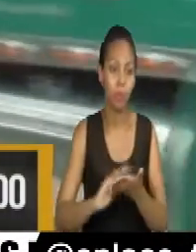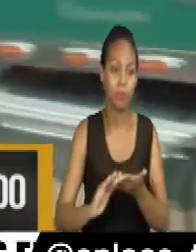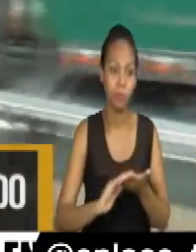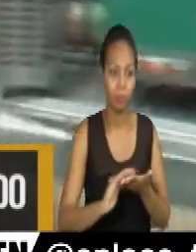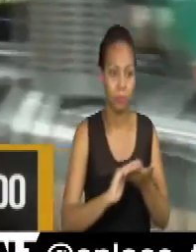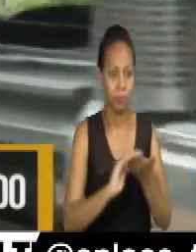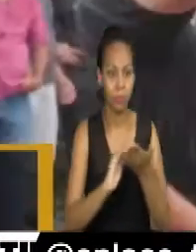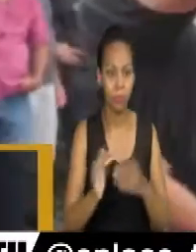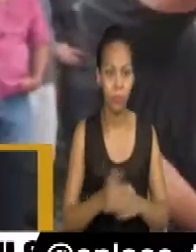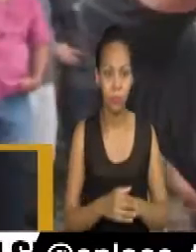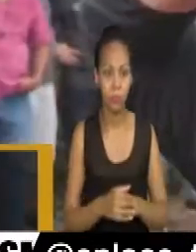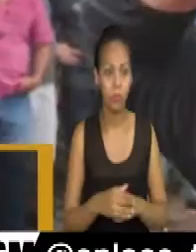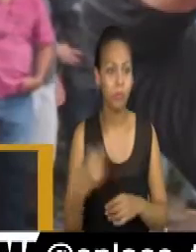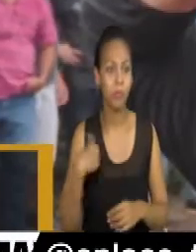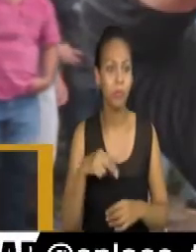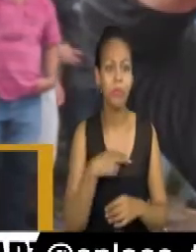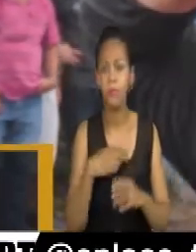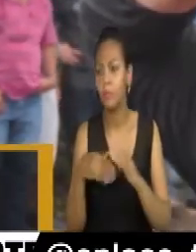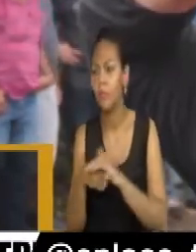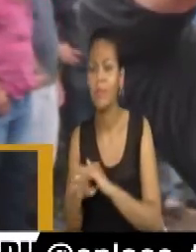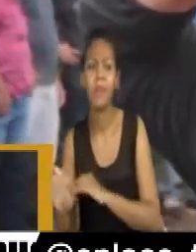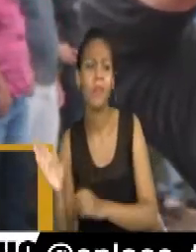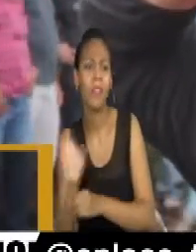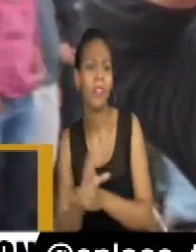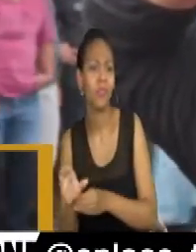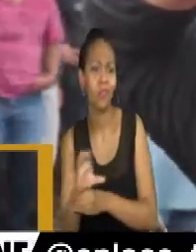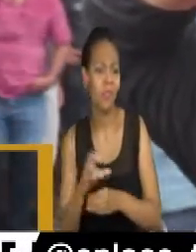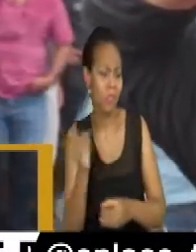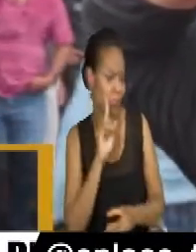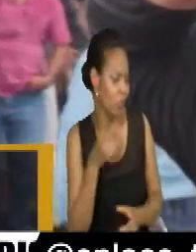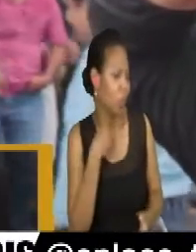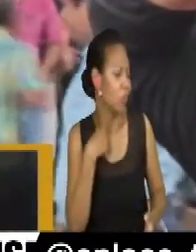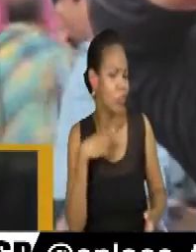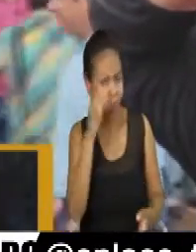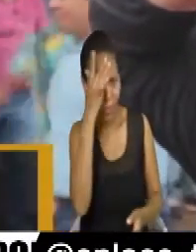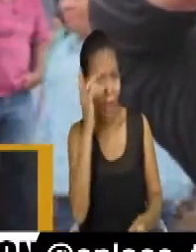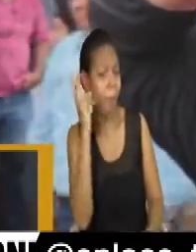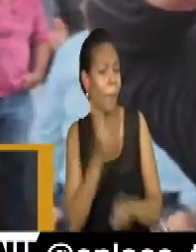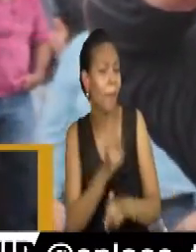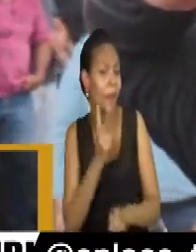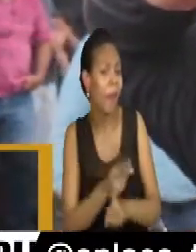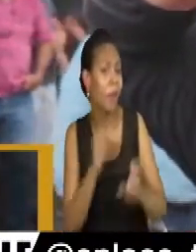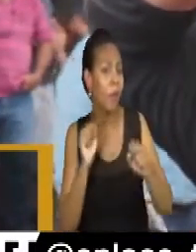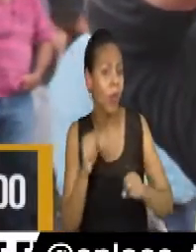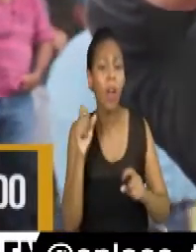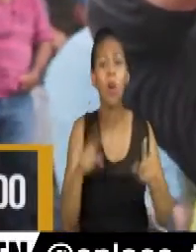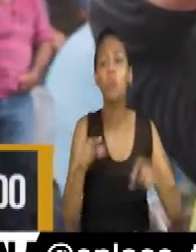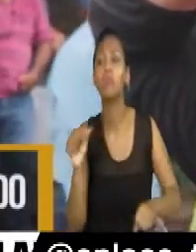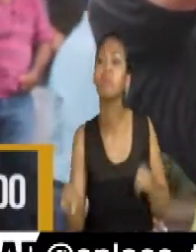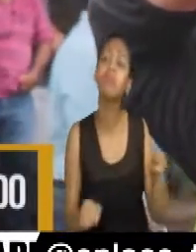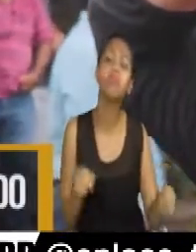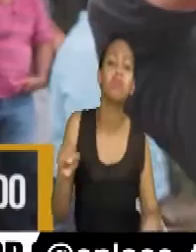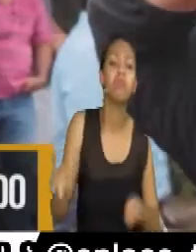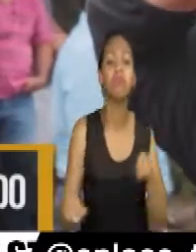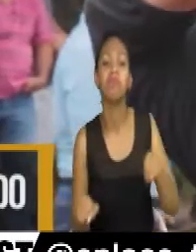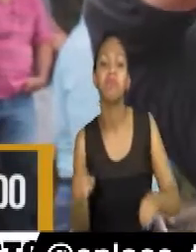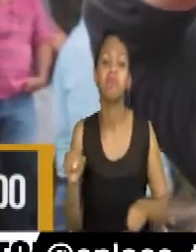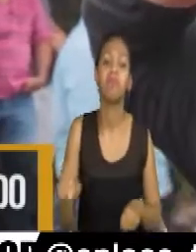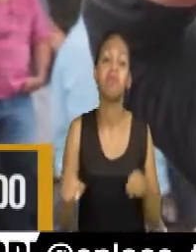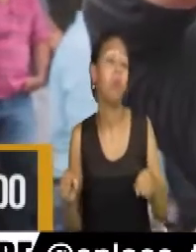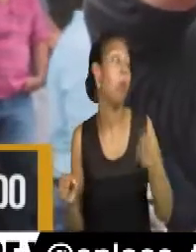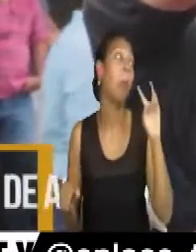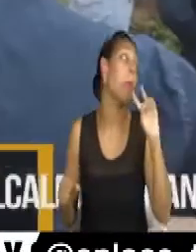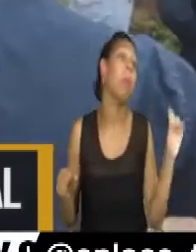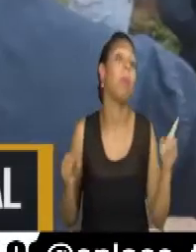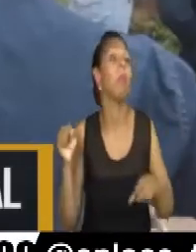de ingresar a las ciudades. ¿Por qué? Porque nosotros generamos un peligro. Hay mucha gente montando bicicleta, montando en moto, y mucha gente no se da cuenta del peligro que